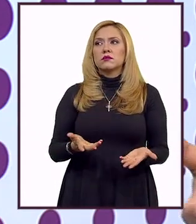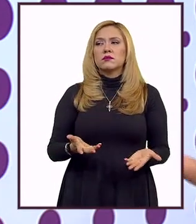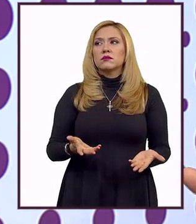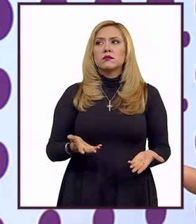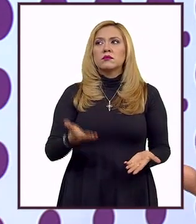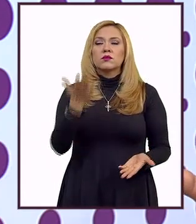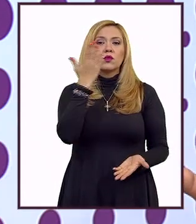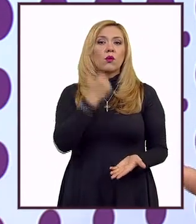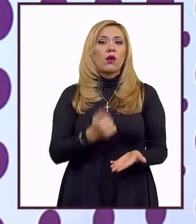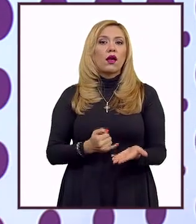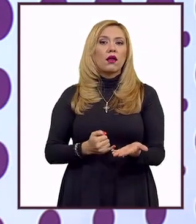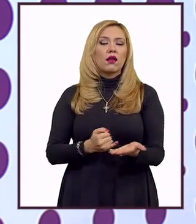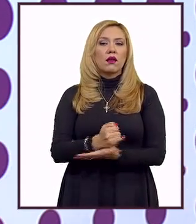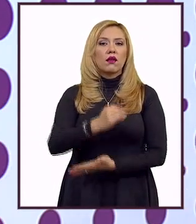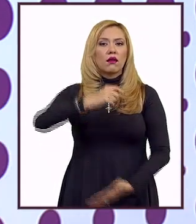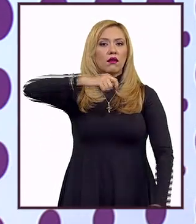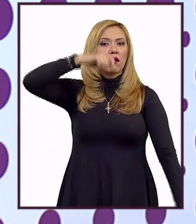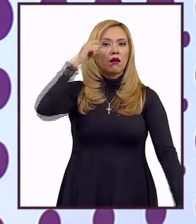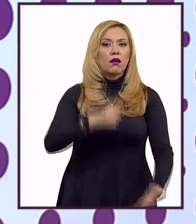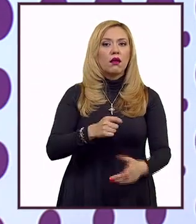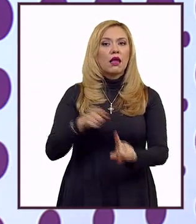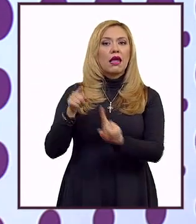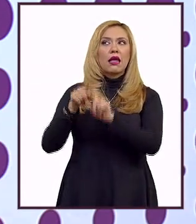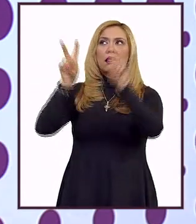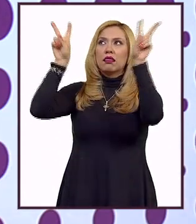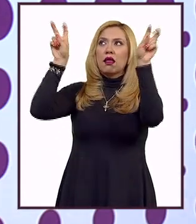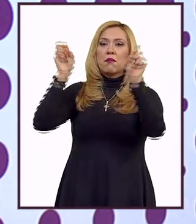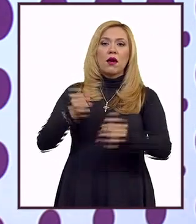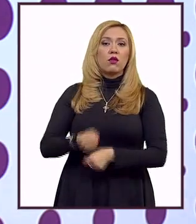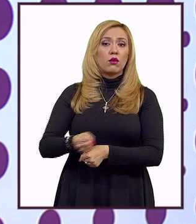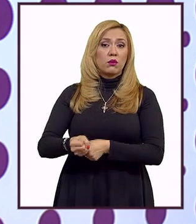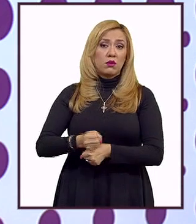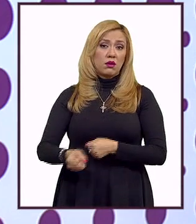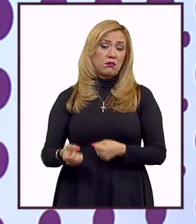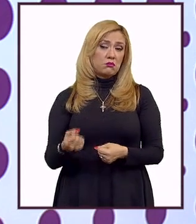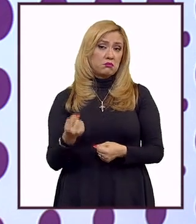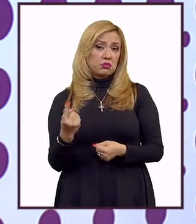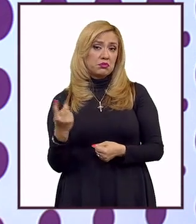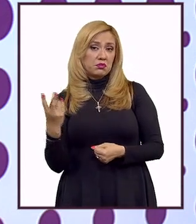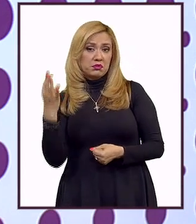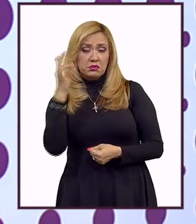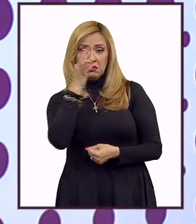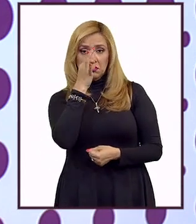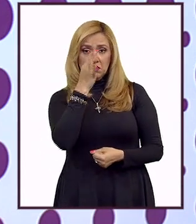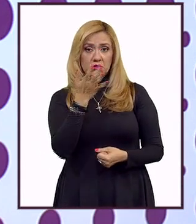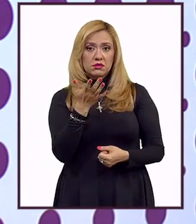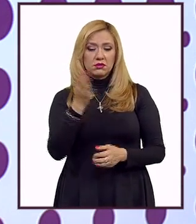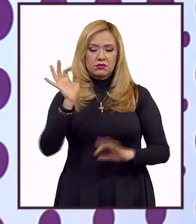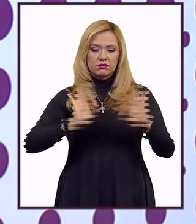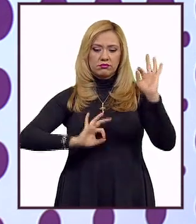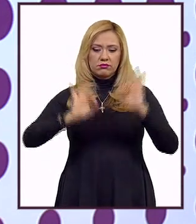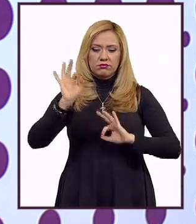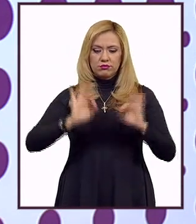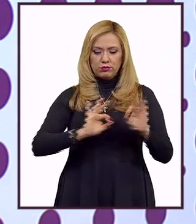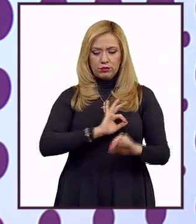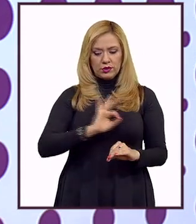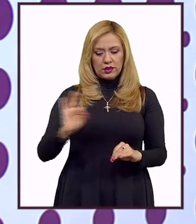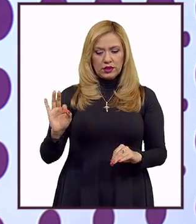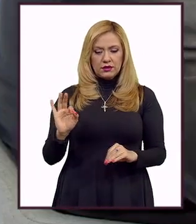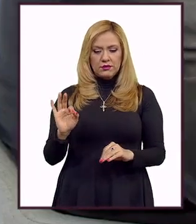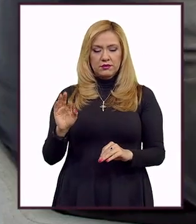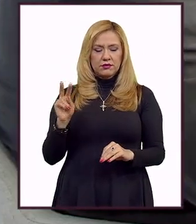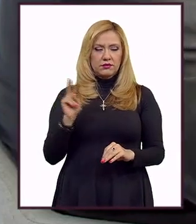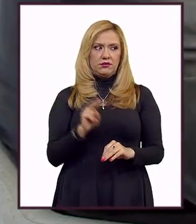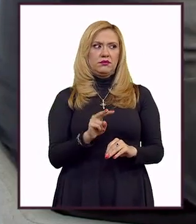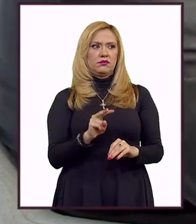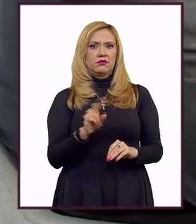muchas sentencias por el delito de tortura, ¿no? Entonces, la cifra podría ser un poco